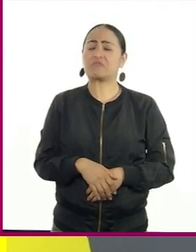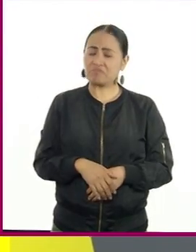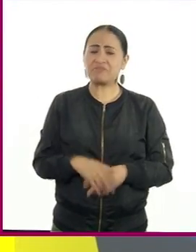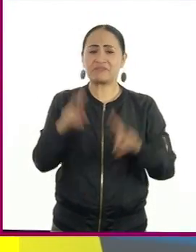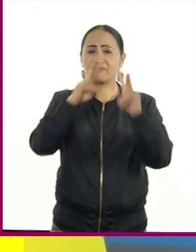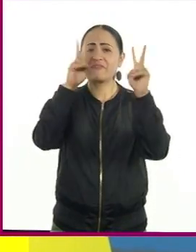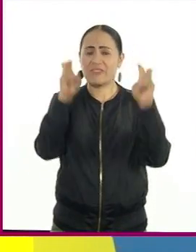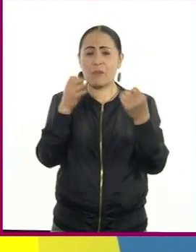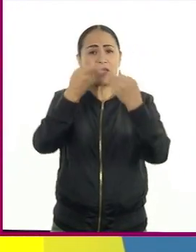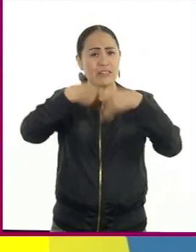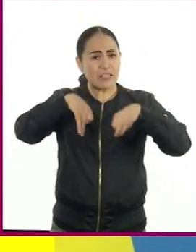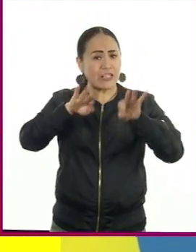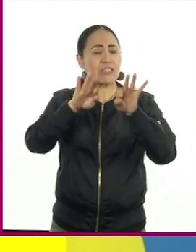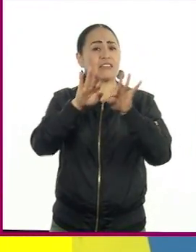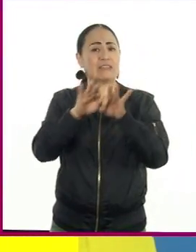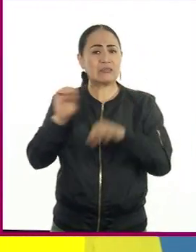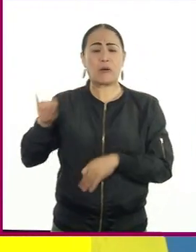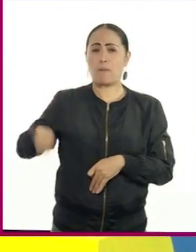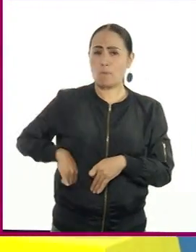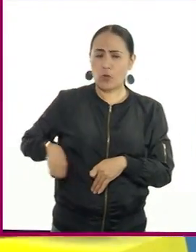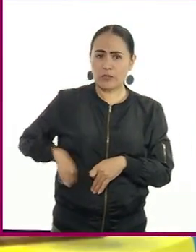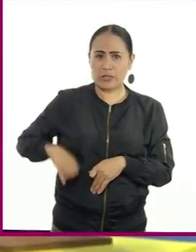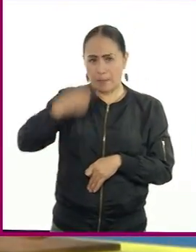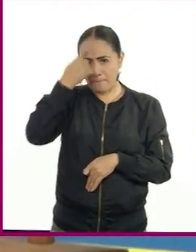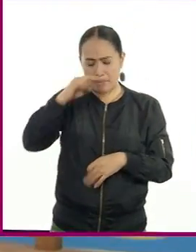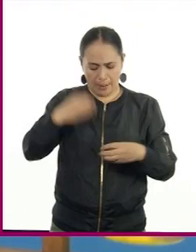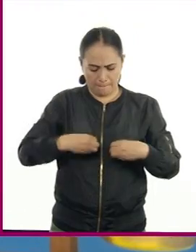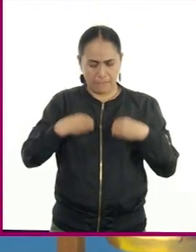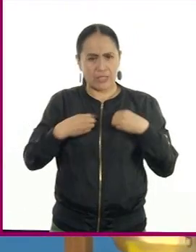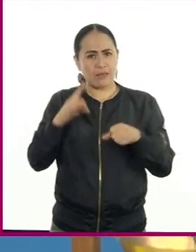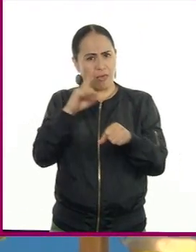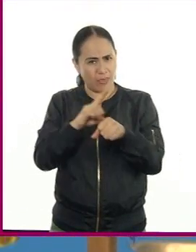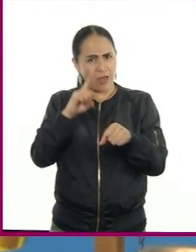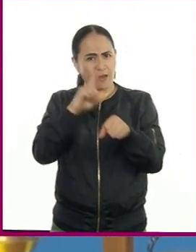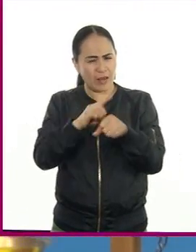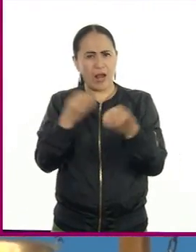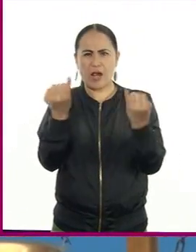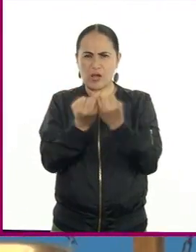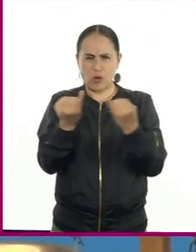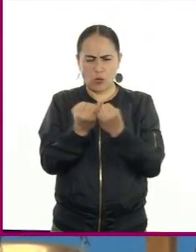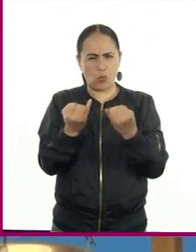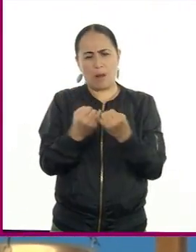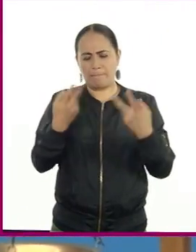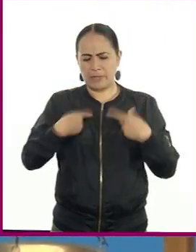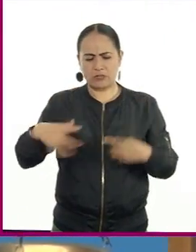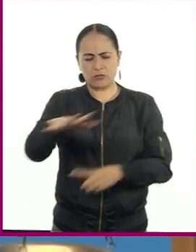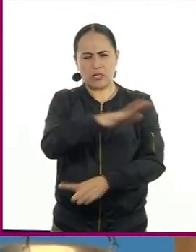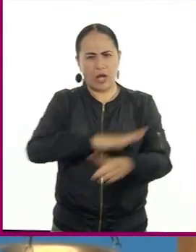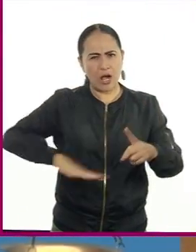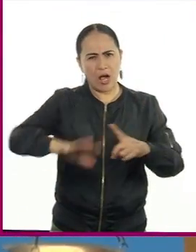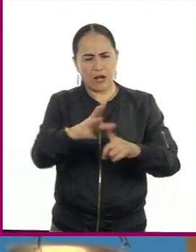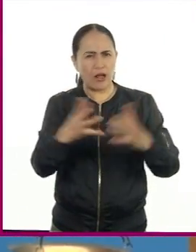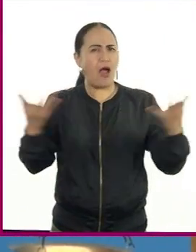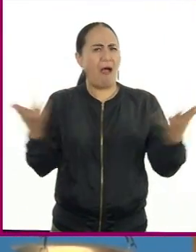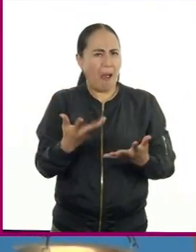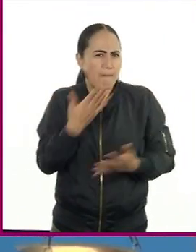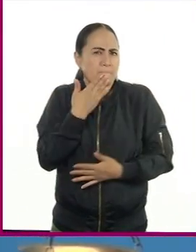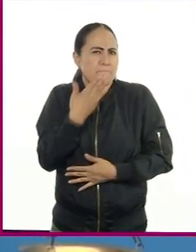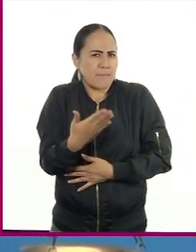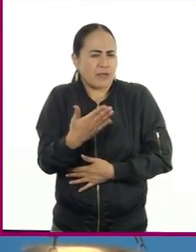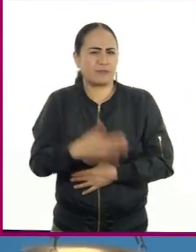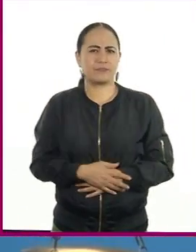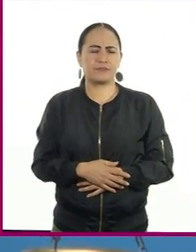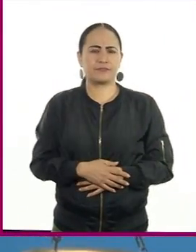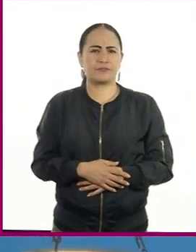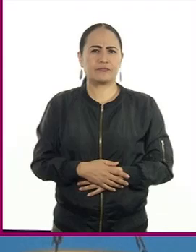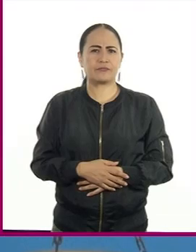y de gran relevancia para nuestra vida diaria y para la construcción de nuestra ciudadanía. Antes de entrar de lleno